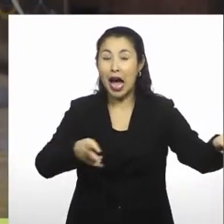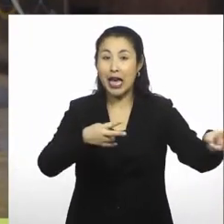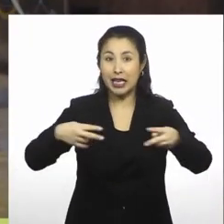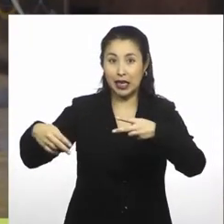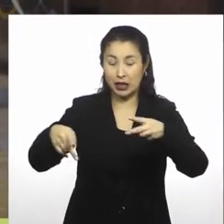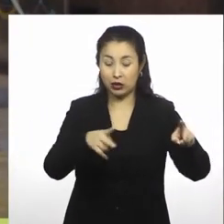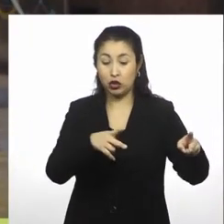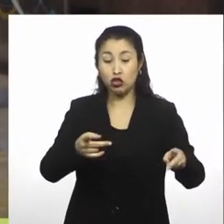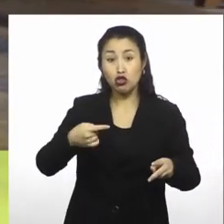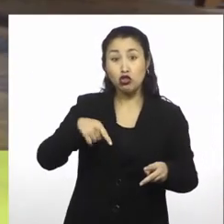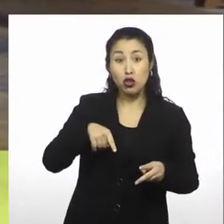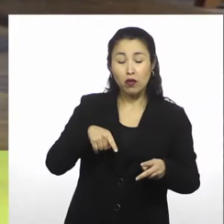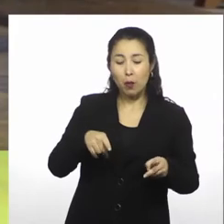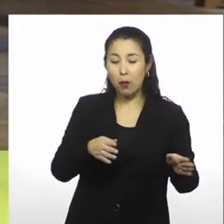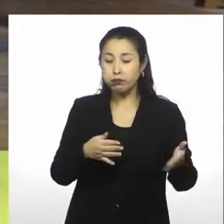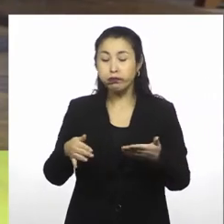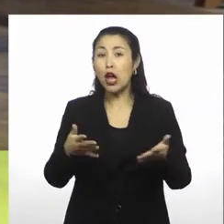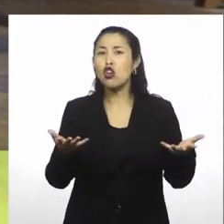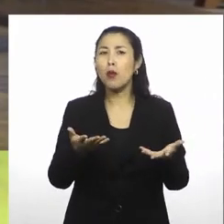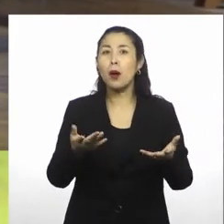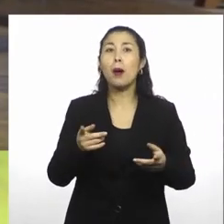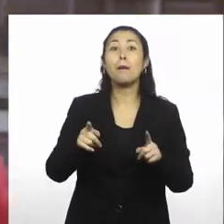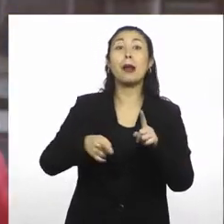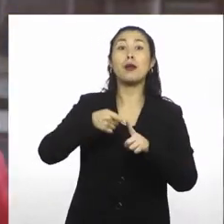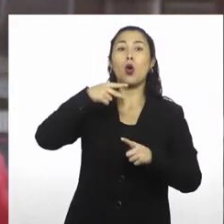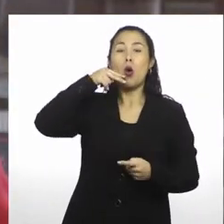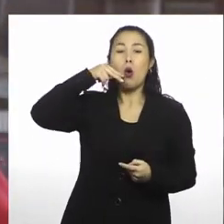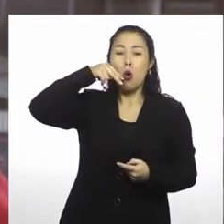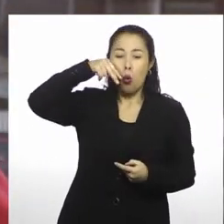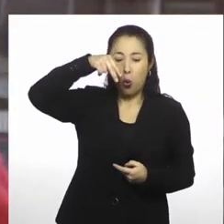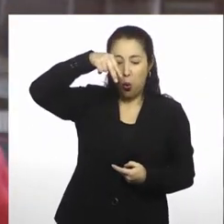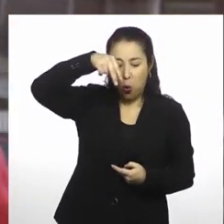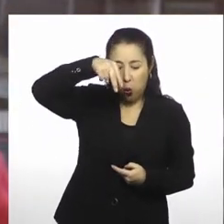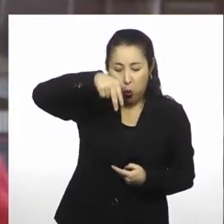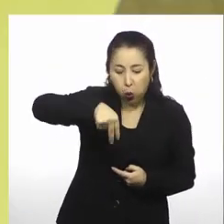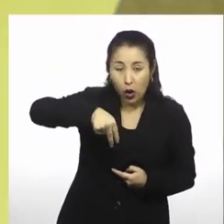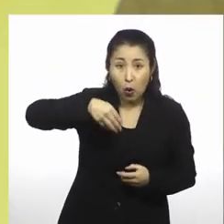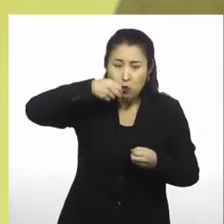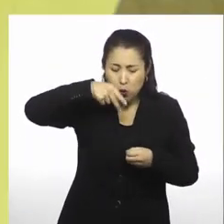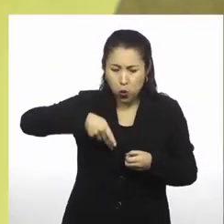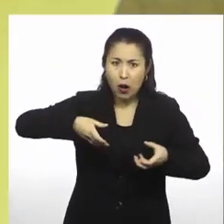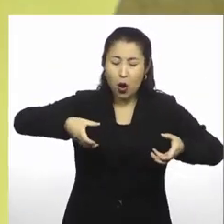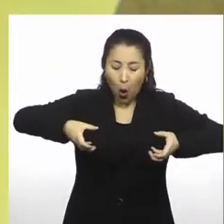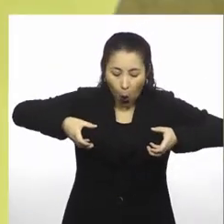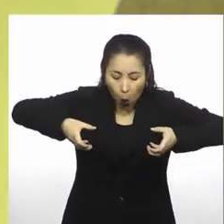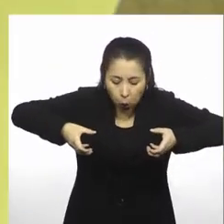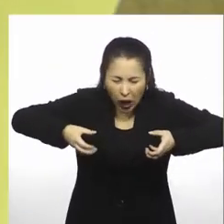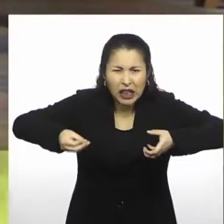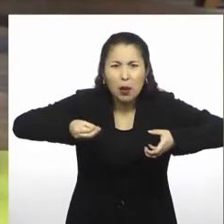a mover un poco. Para eso voy a soplar desde arriba. ¿Qué creen ustedes que va a pasar con las latas?